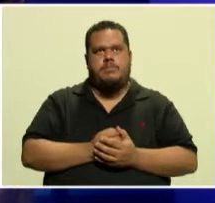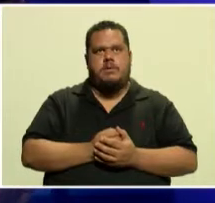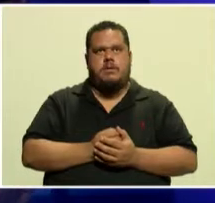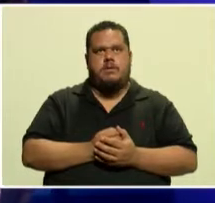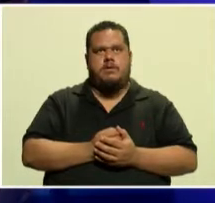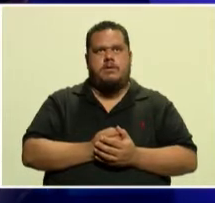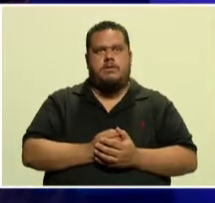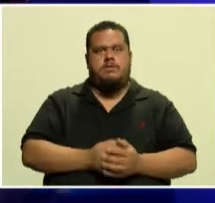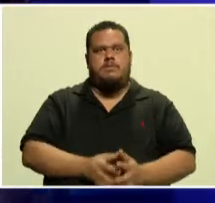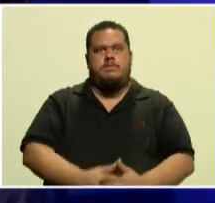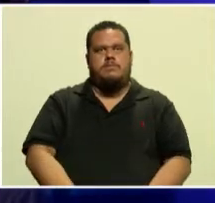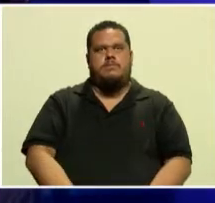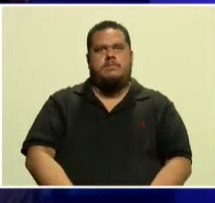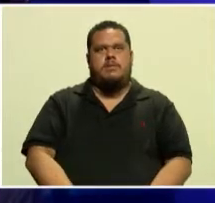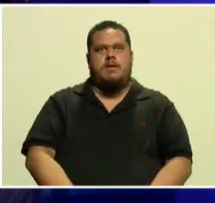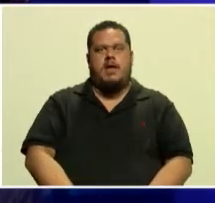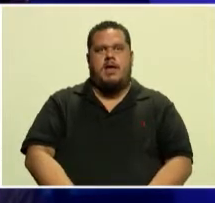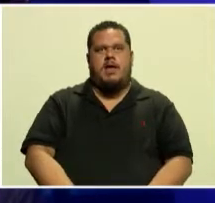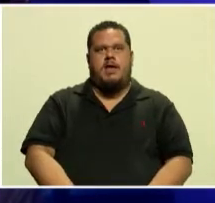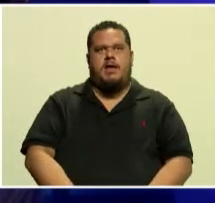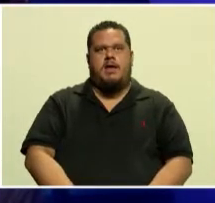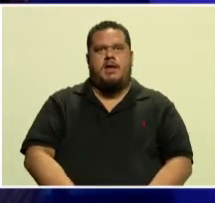la anterior. La de los vasos.